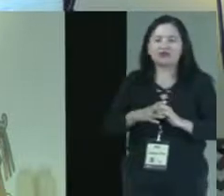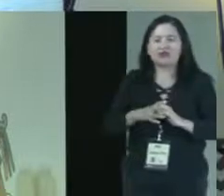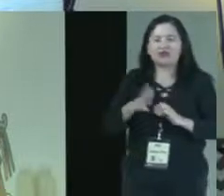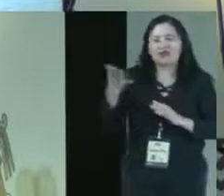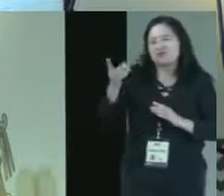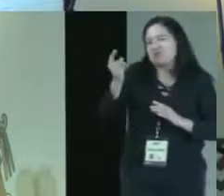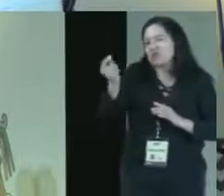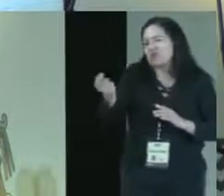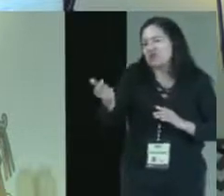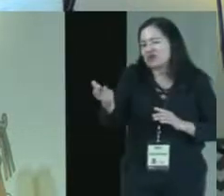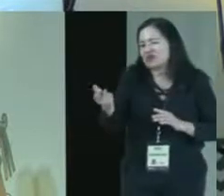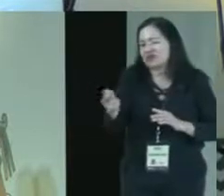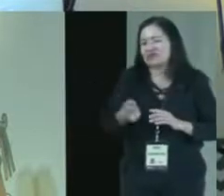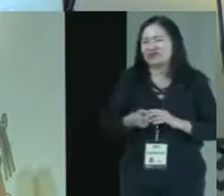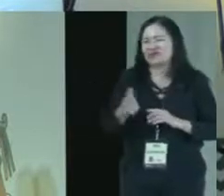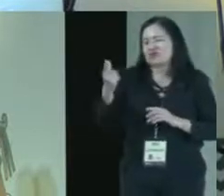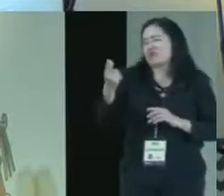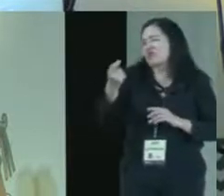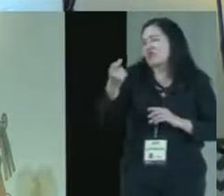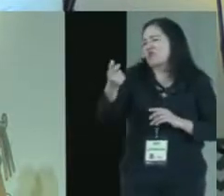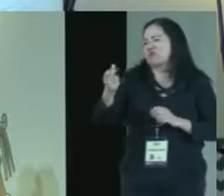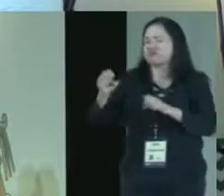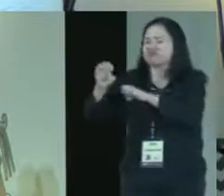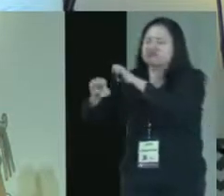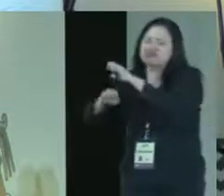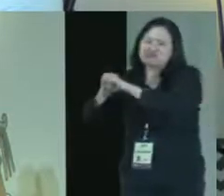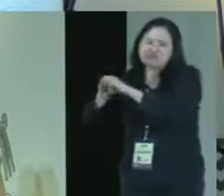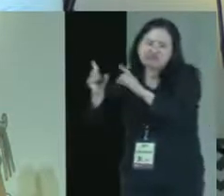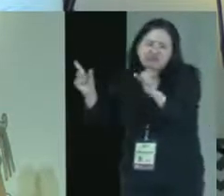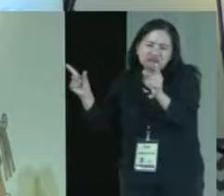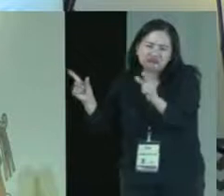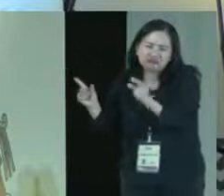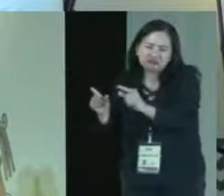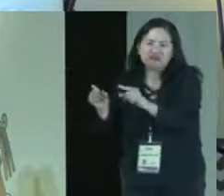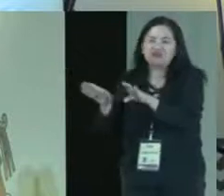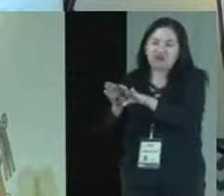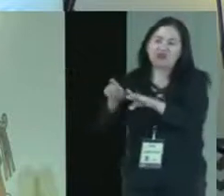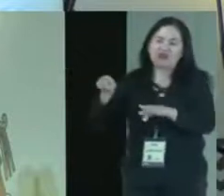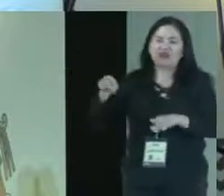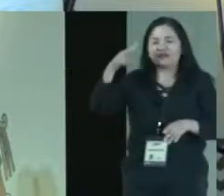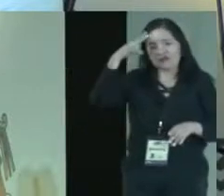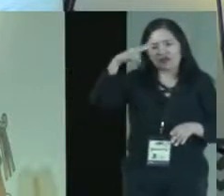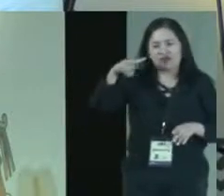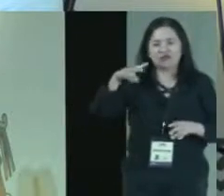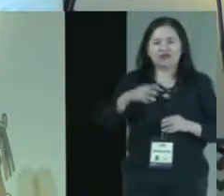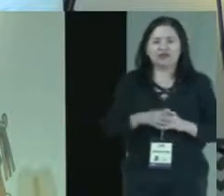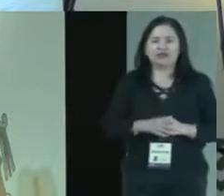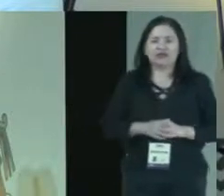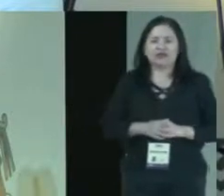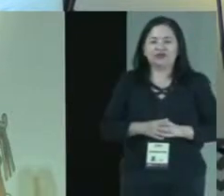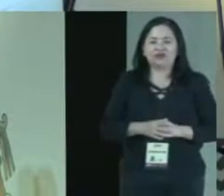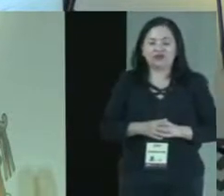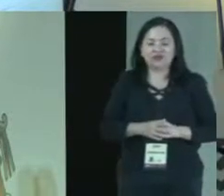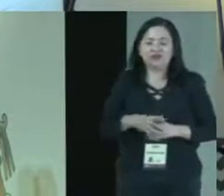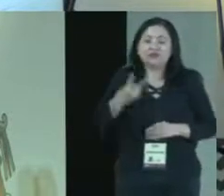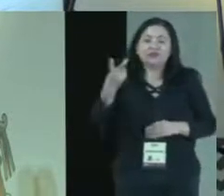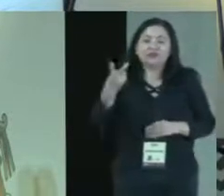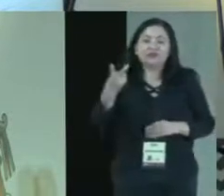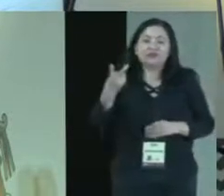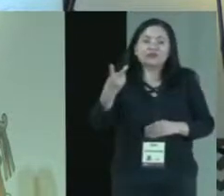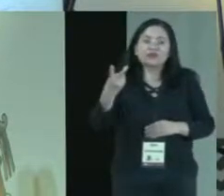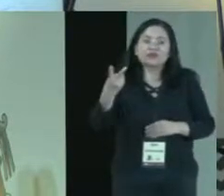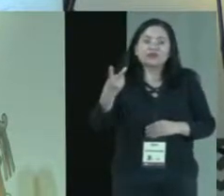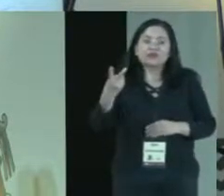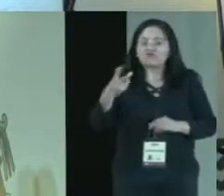disminuida, extraordinariamente pequeña y empequeñecida como la mexicana. Y el mundo del trabajo no